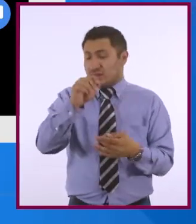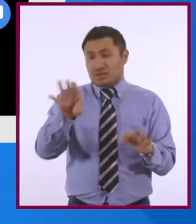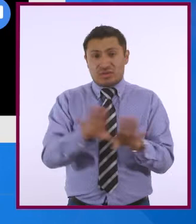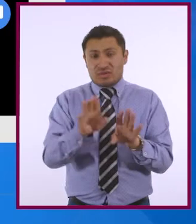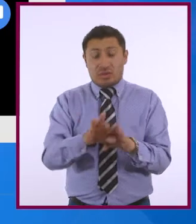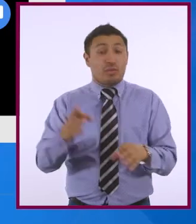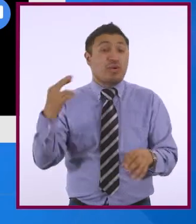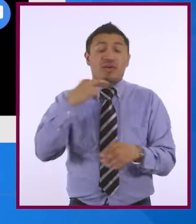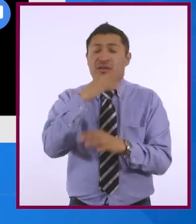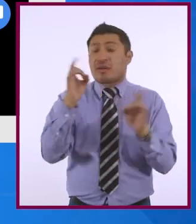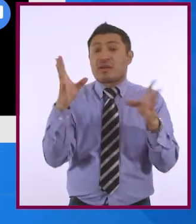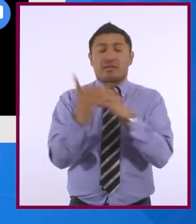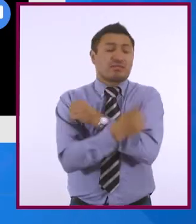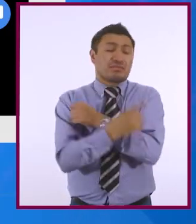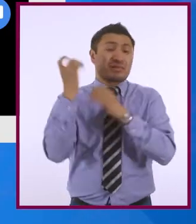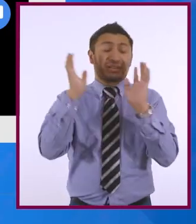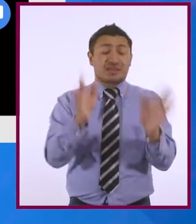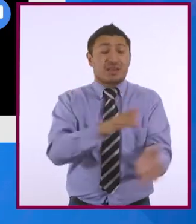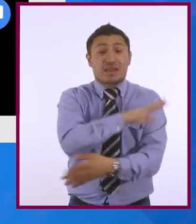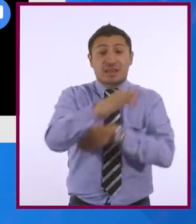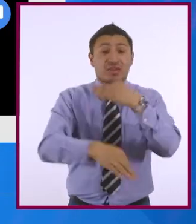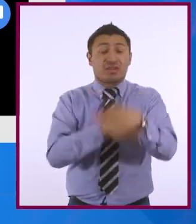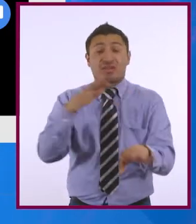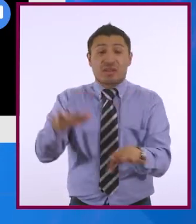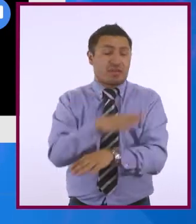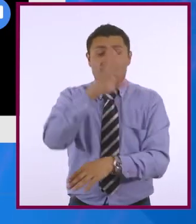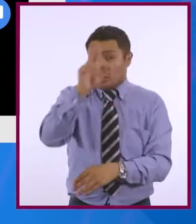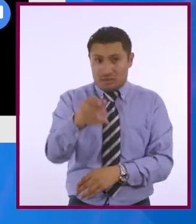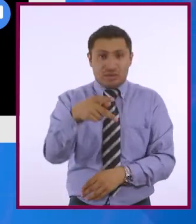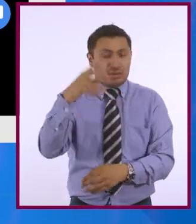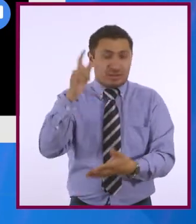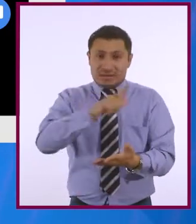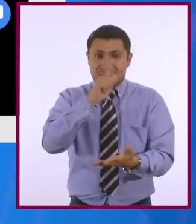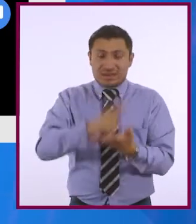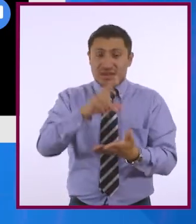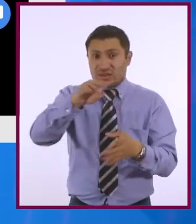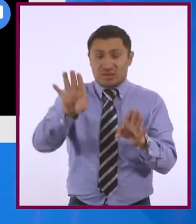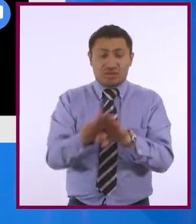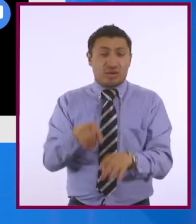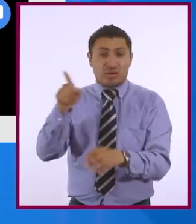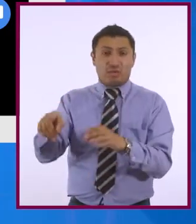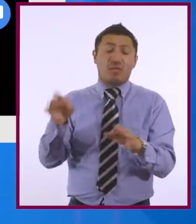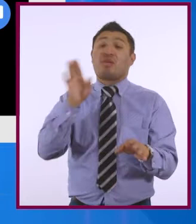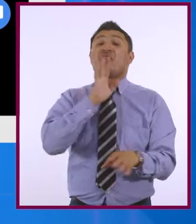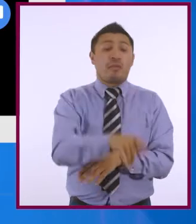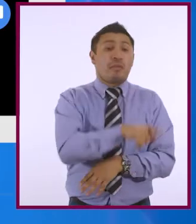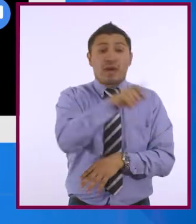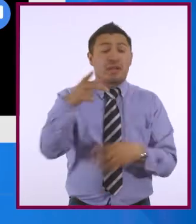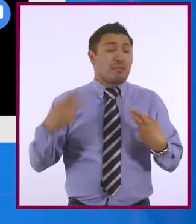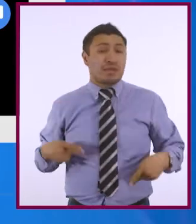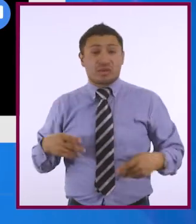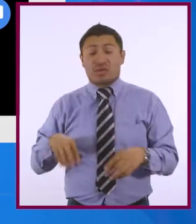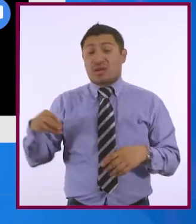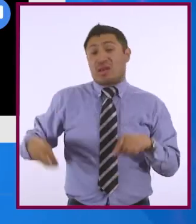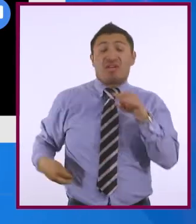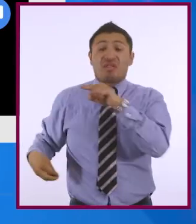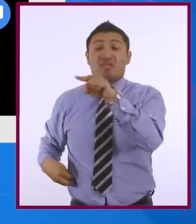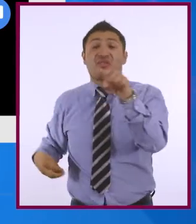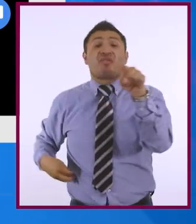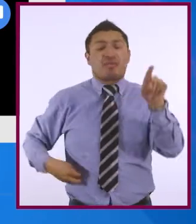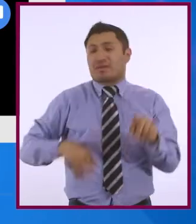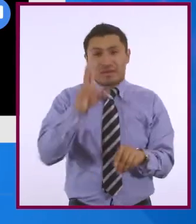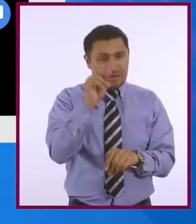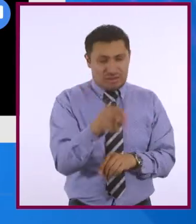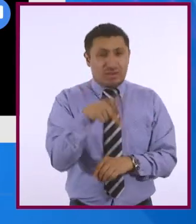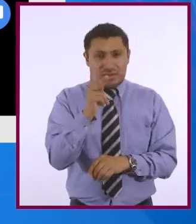en automático. Otra vez, esta ley no es para criminalizar y culpar a ninguna persona. Se requiere todo